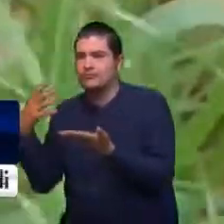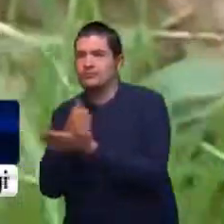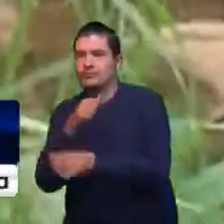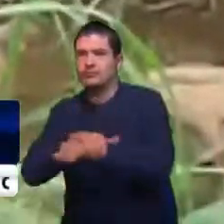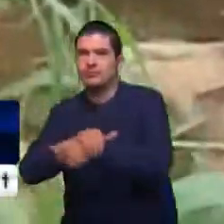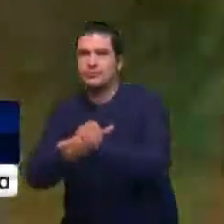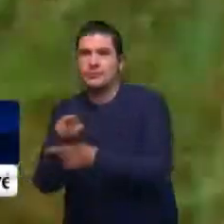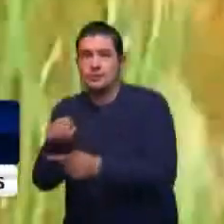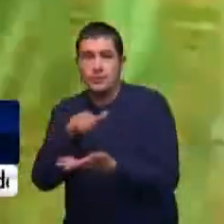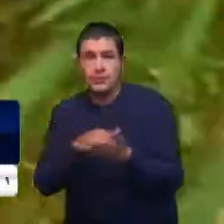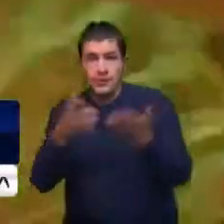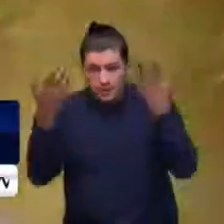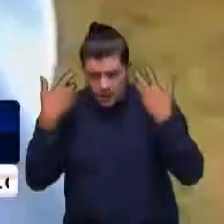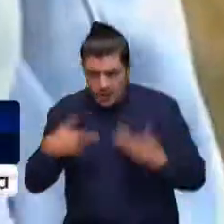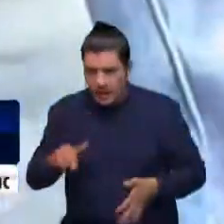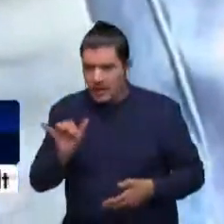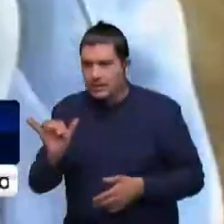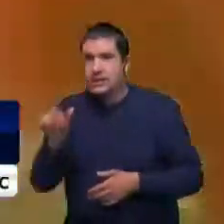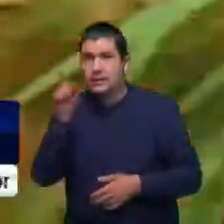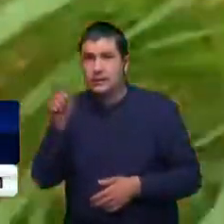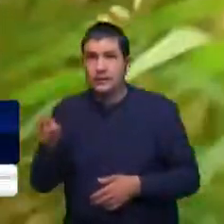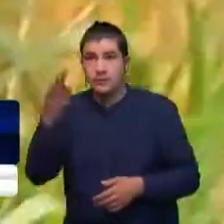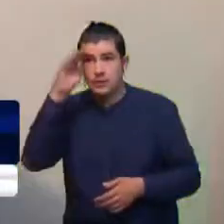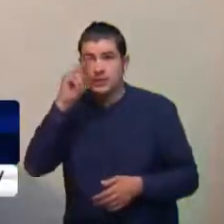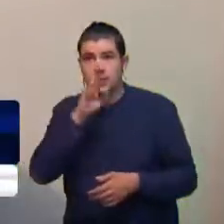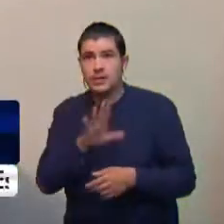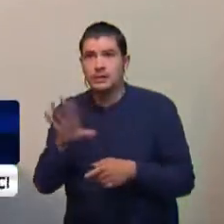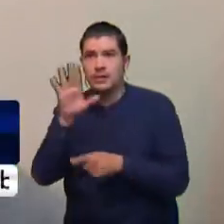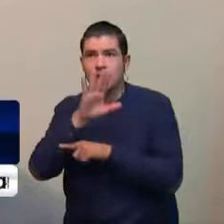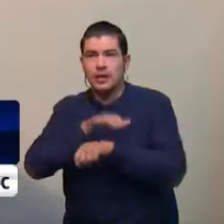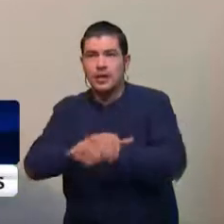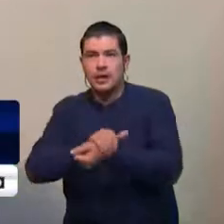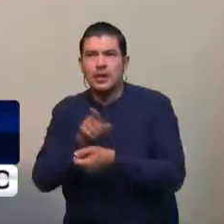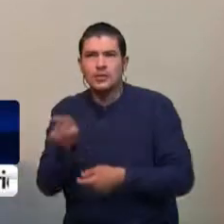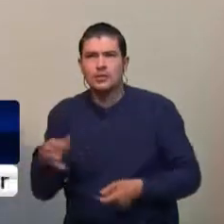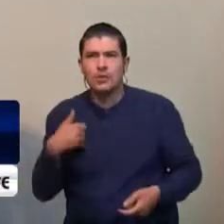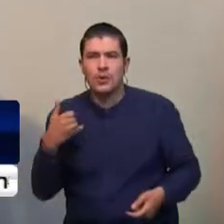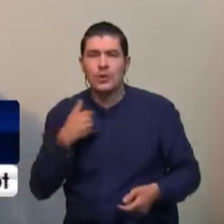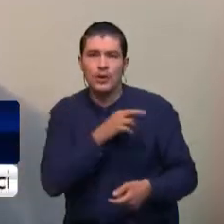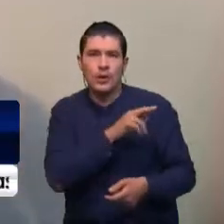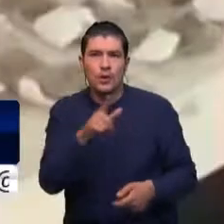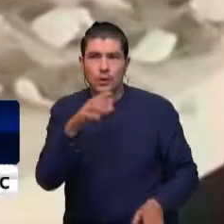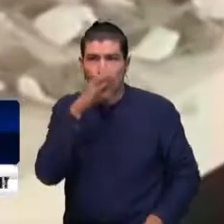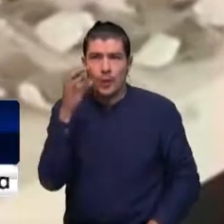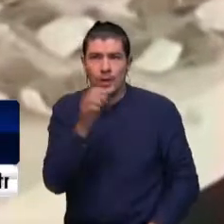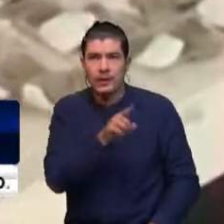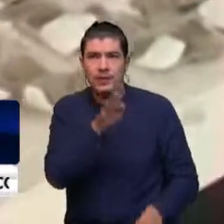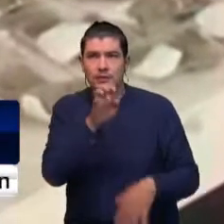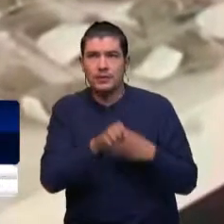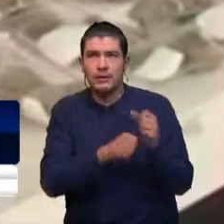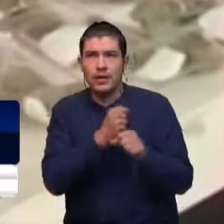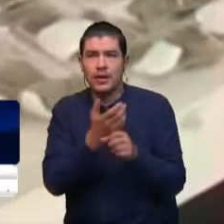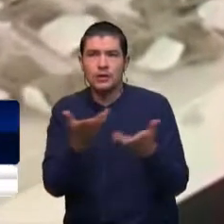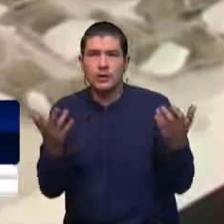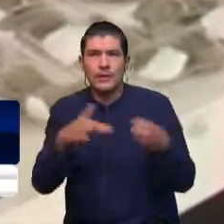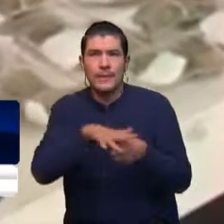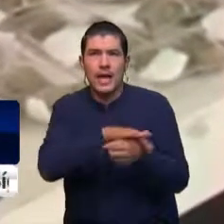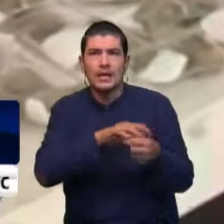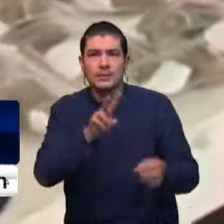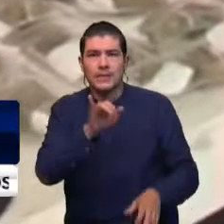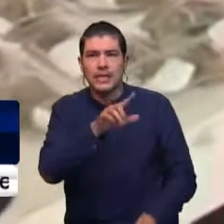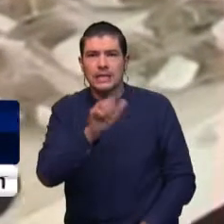vestidos así la policía capturó en flagrancia a un adolescente y a un sujeto de 19 años en el barrio villas de girardot